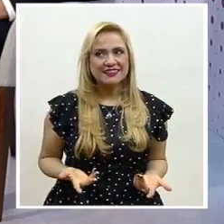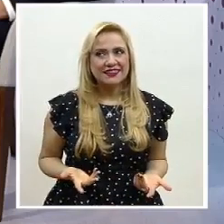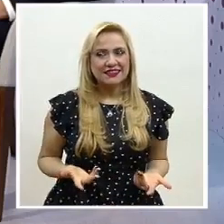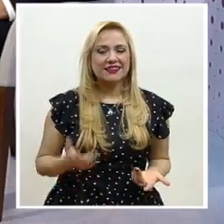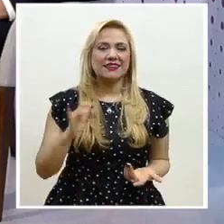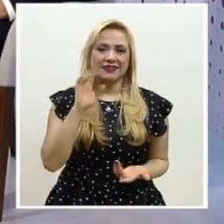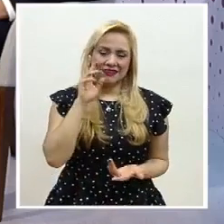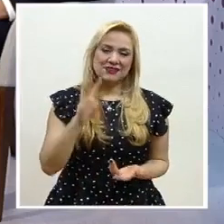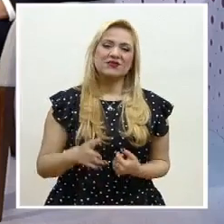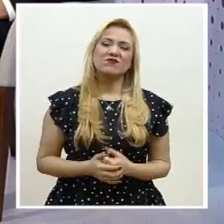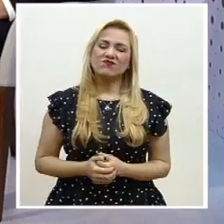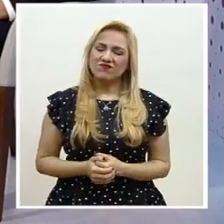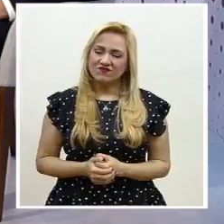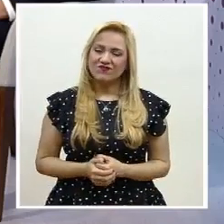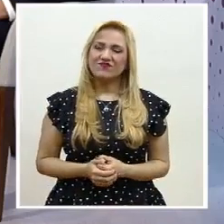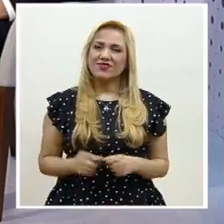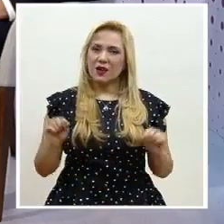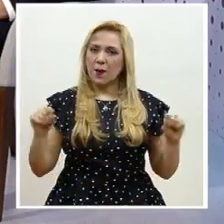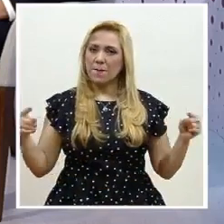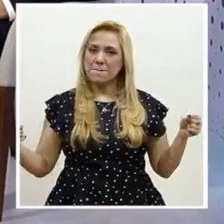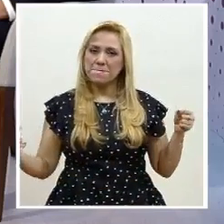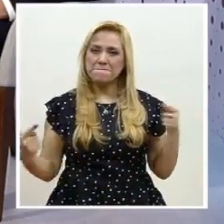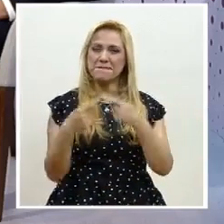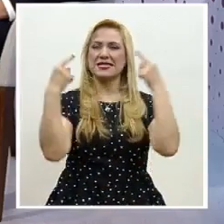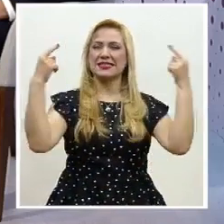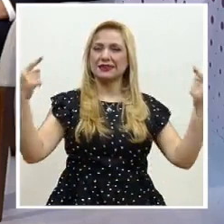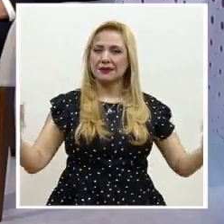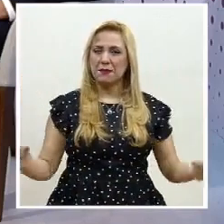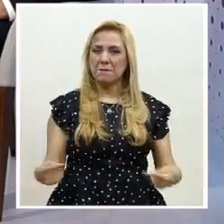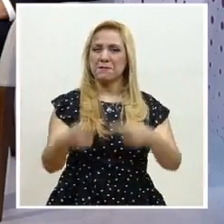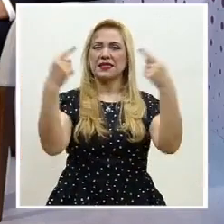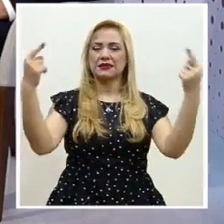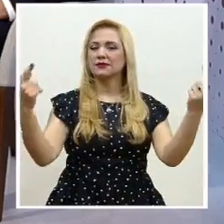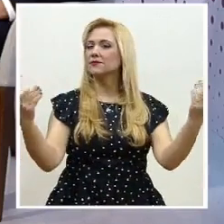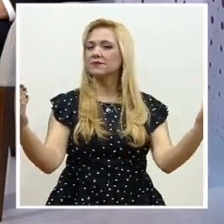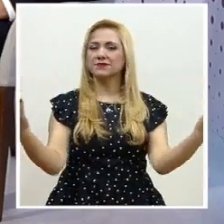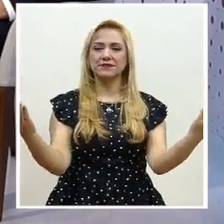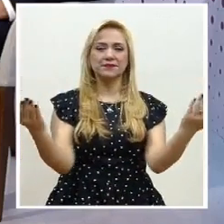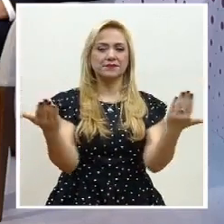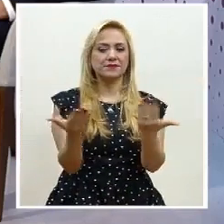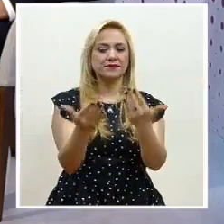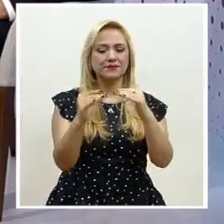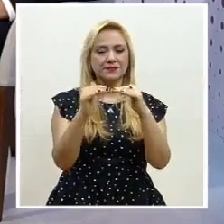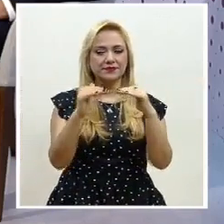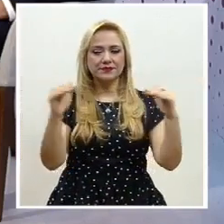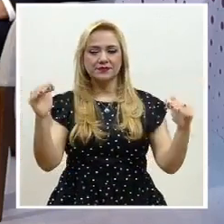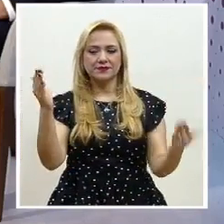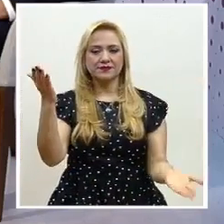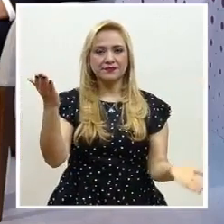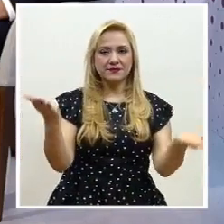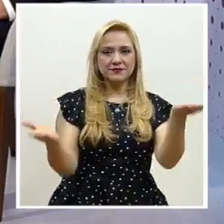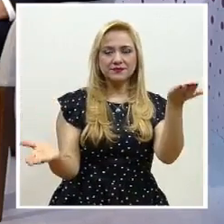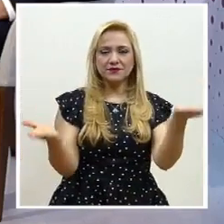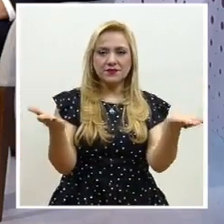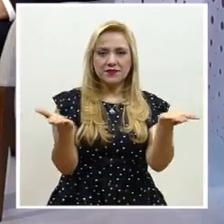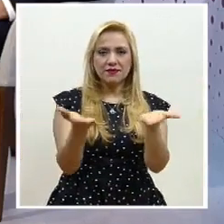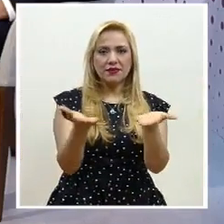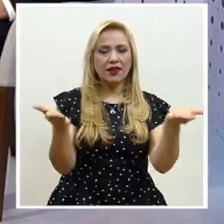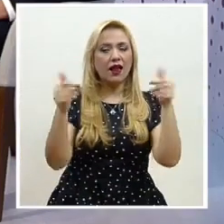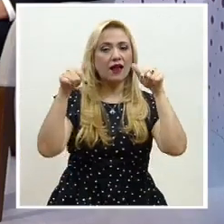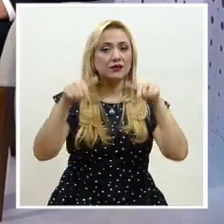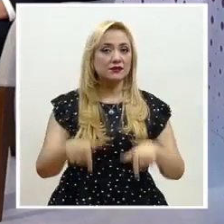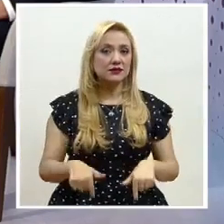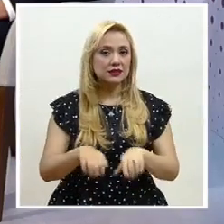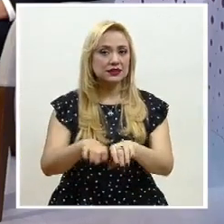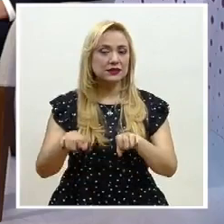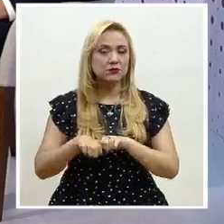advierto que estamos encontrando puntos en los que nos estamos equilibrando en las ponencias, hablando en la corte,